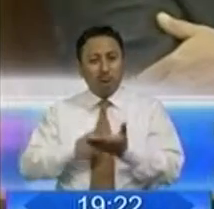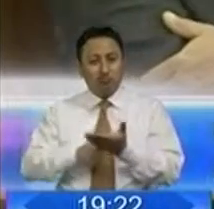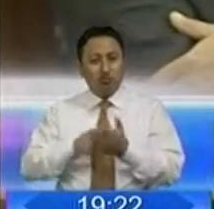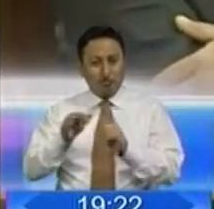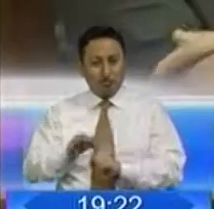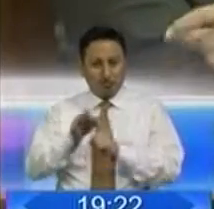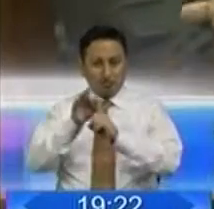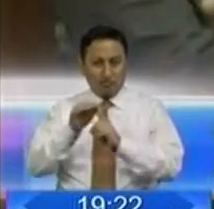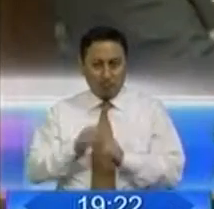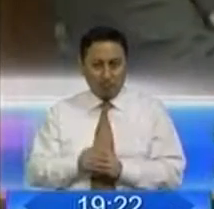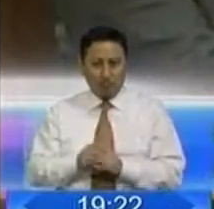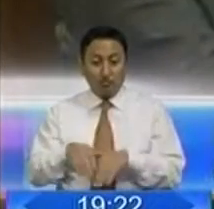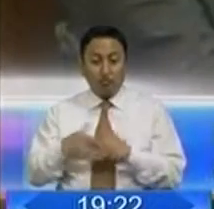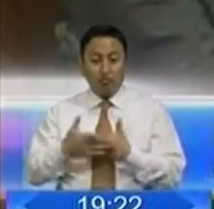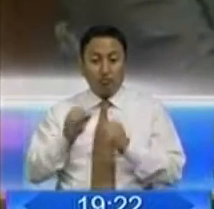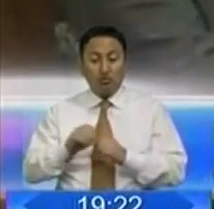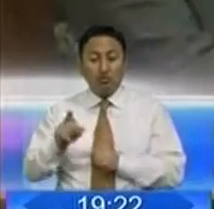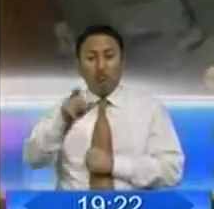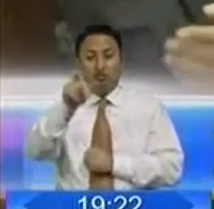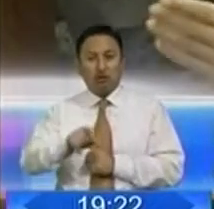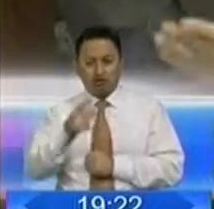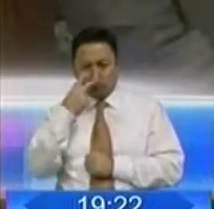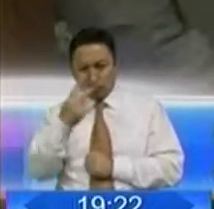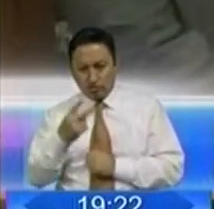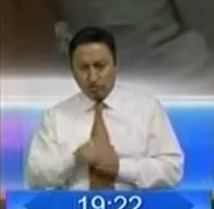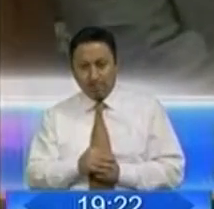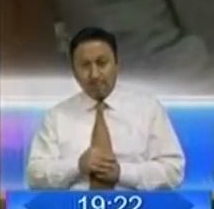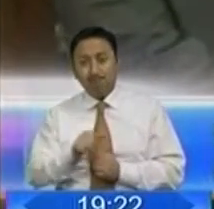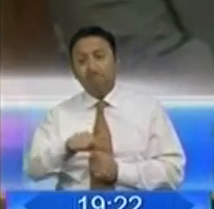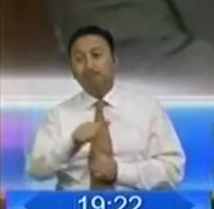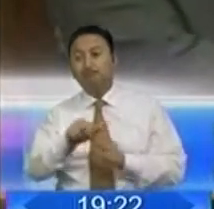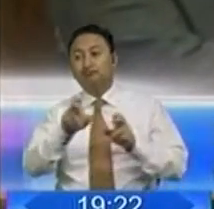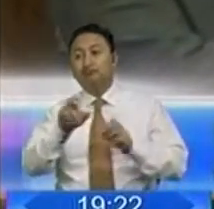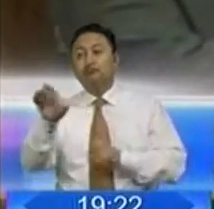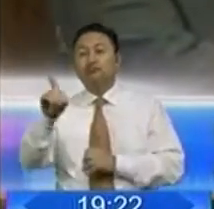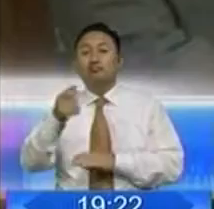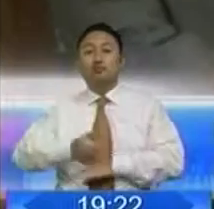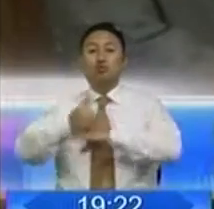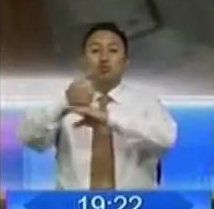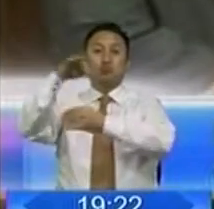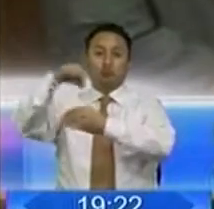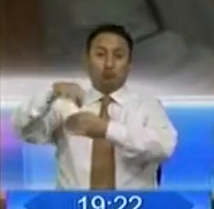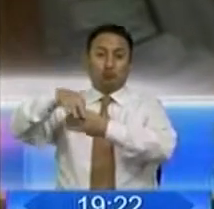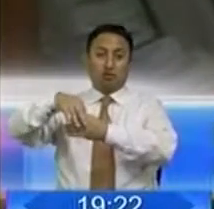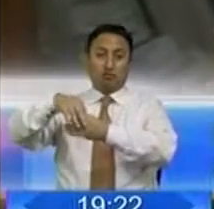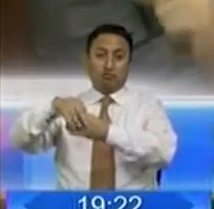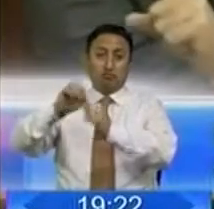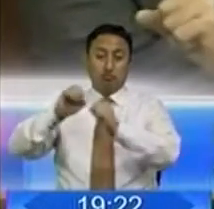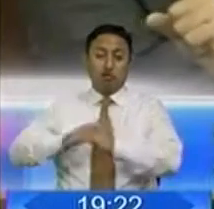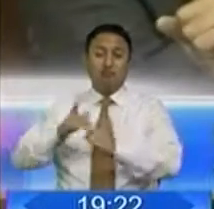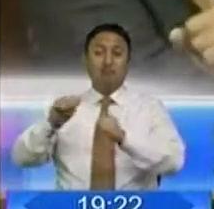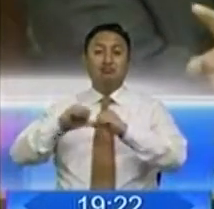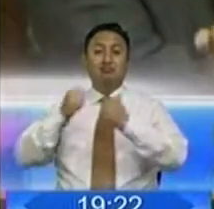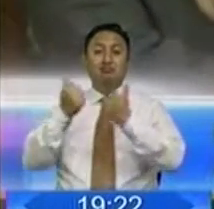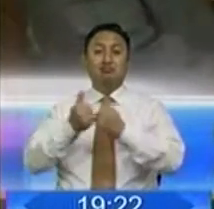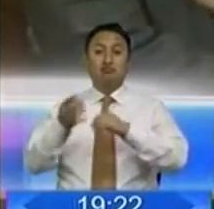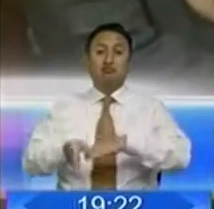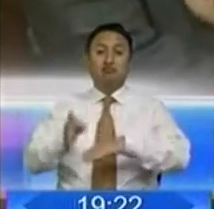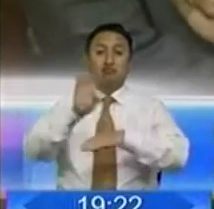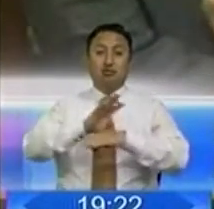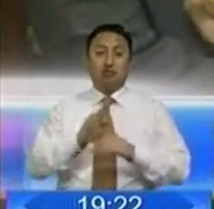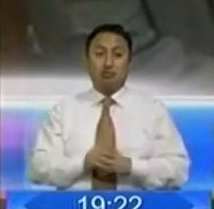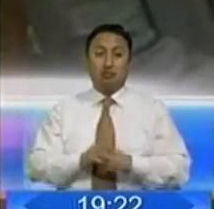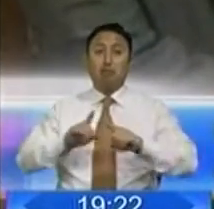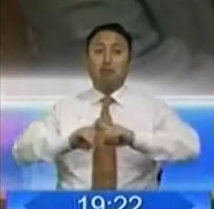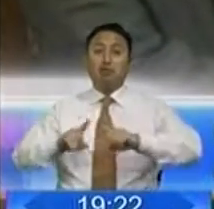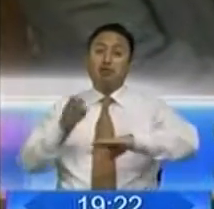que realiza lo haga con veeduría ciudadanas. Y en el ámbito de la elección de las autoridades lo puede hacer la Asamblea Nacional, pero previo